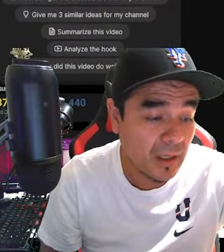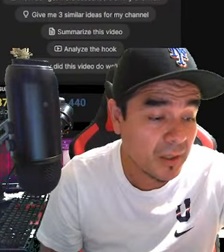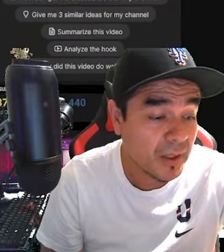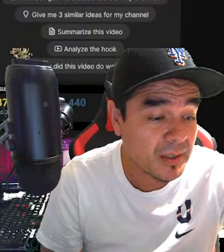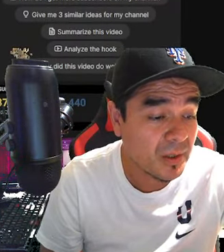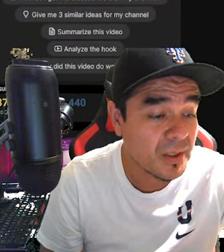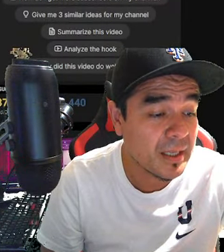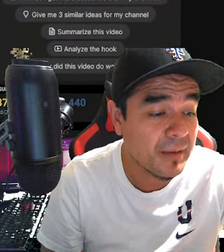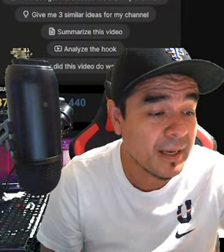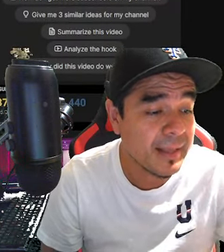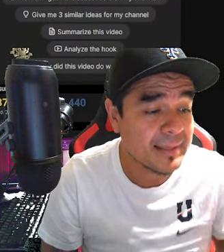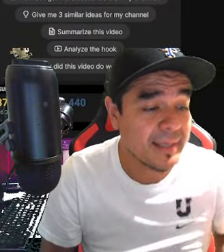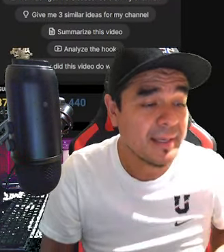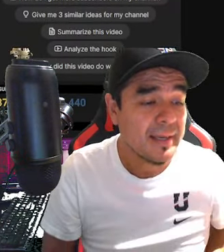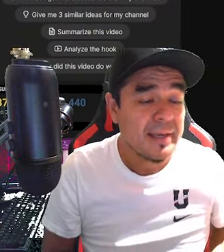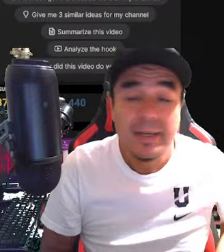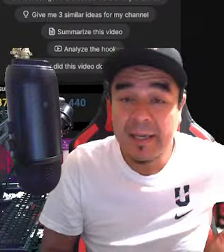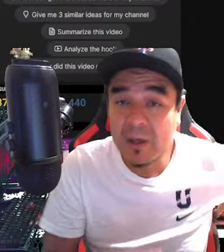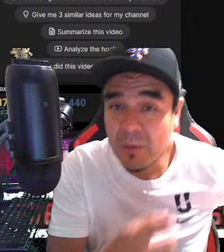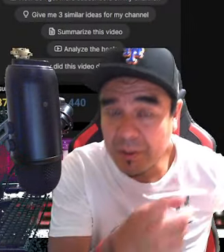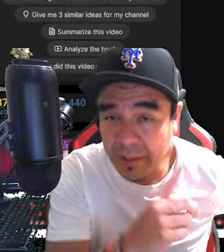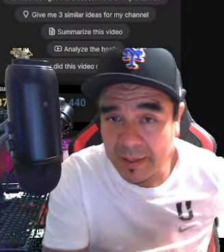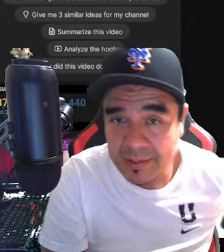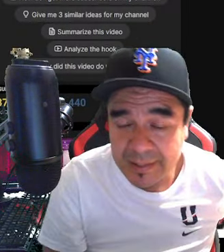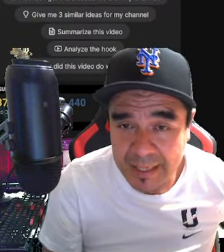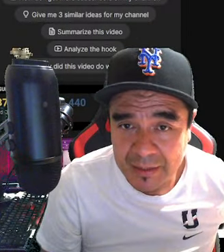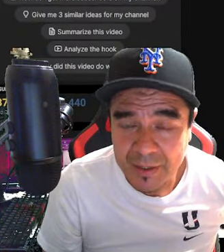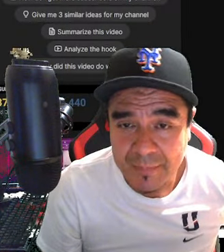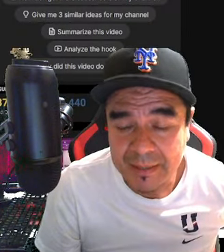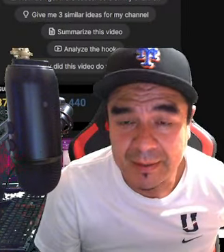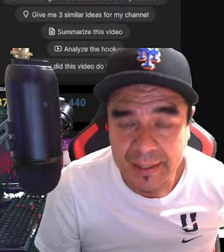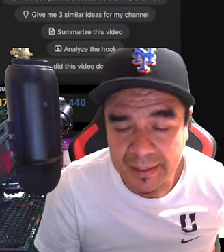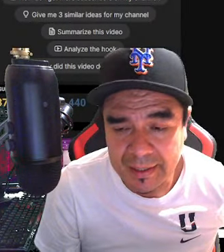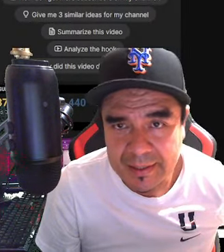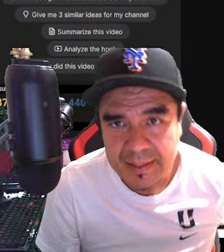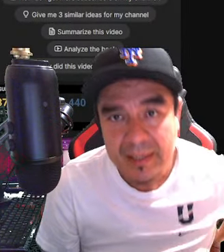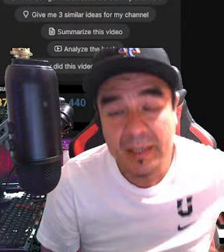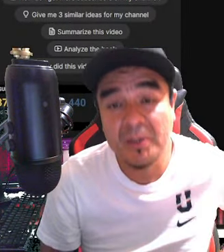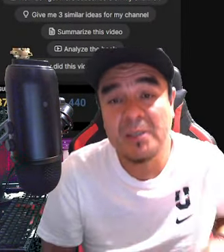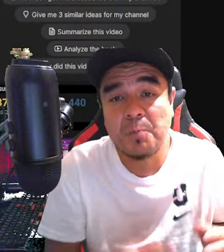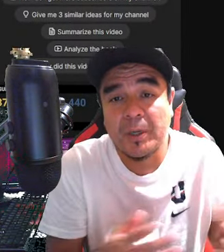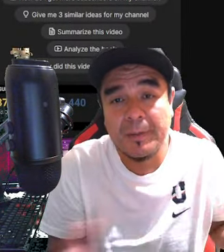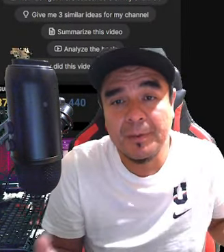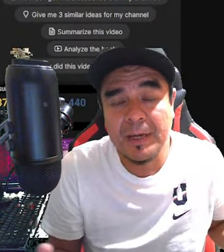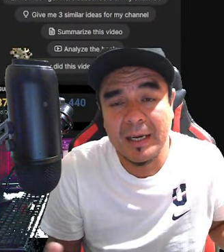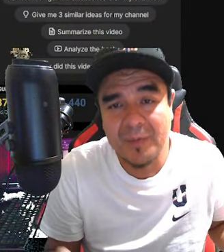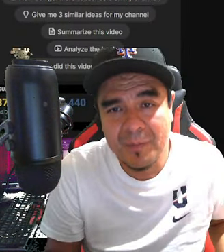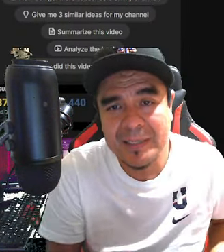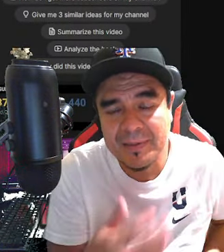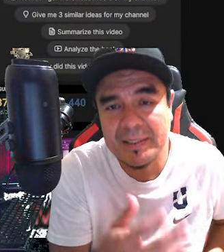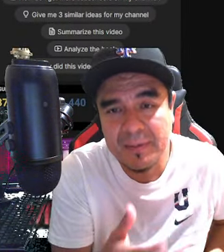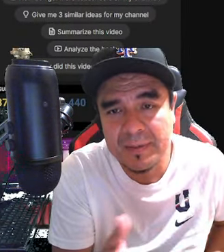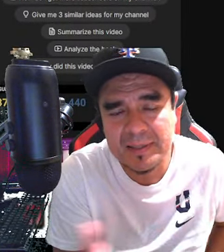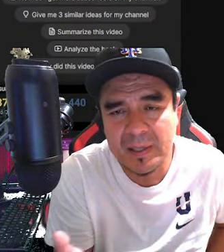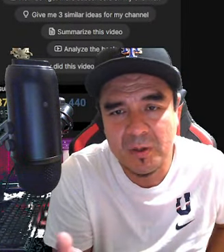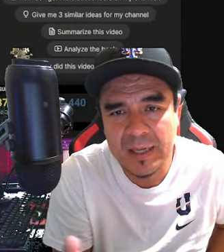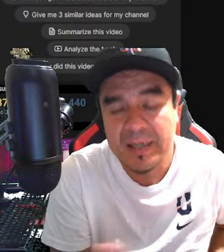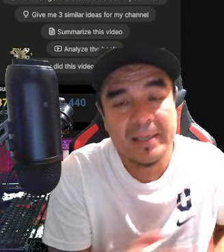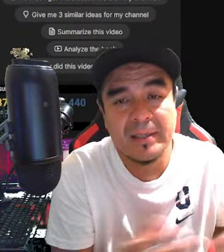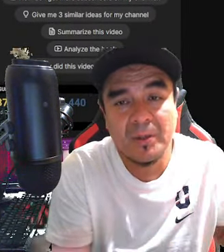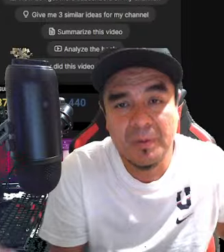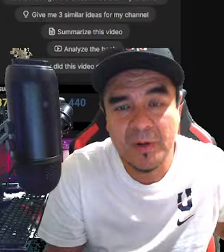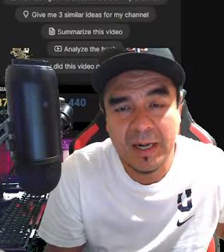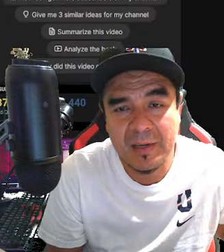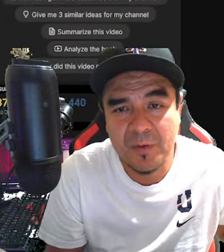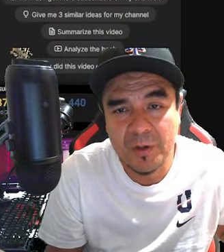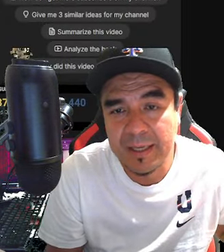Y creo que eso no se debería de hacer. Como ahorita me decía doña Martita Reyes, entonces porque vivo en California, sí me vas a saludar. Y